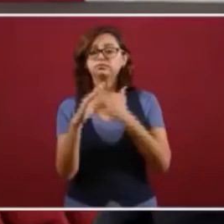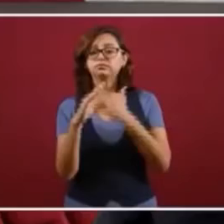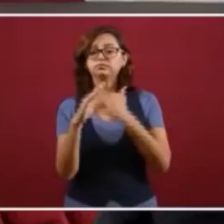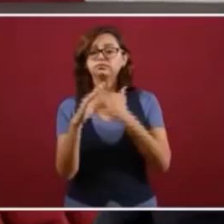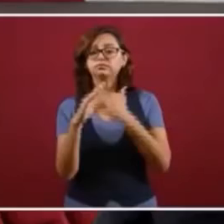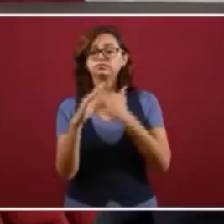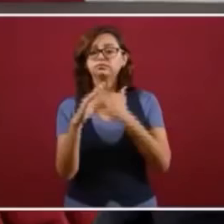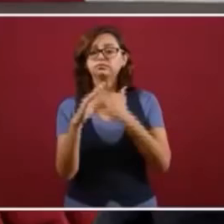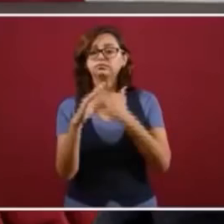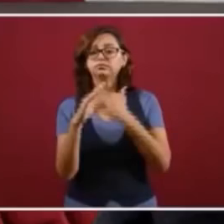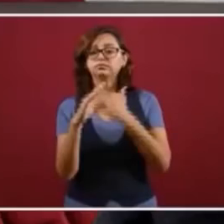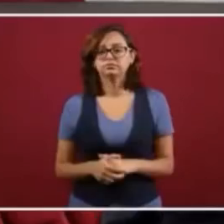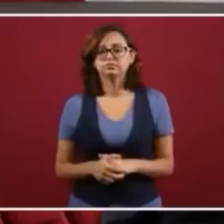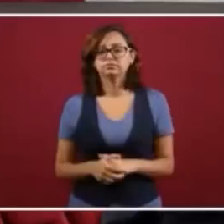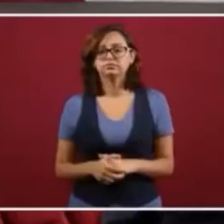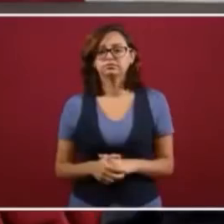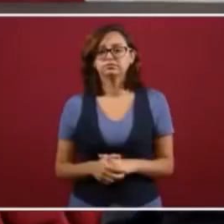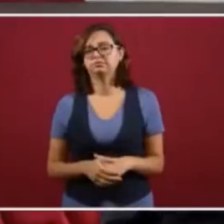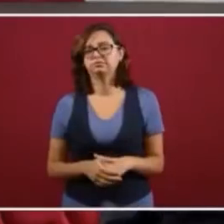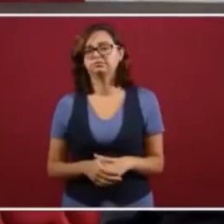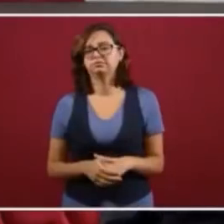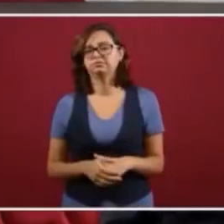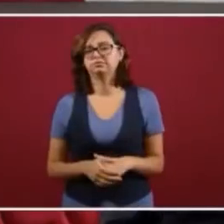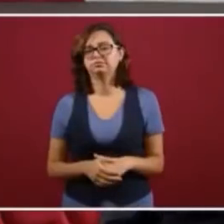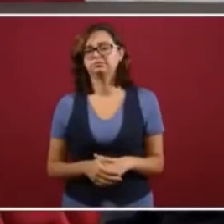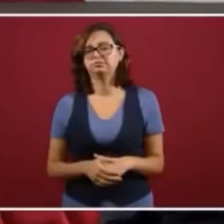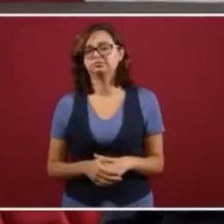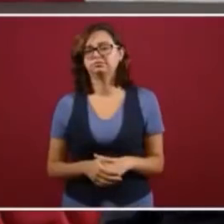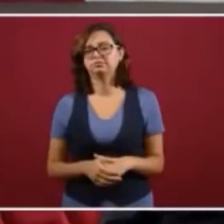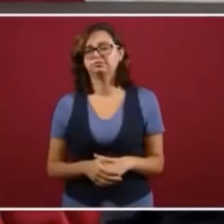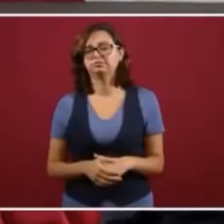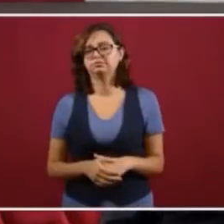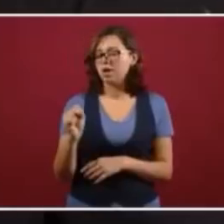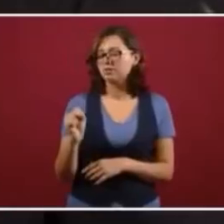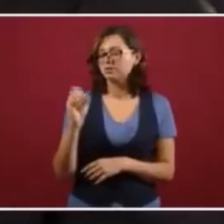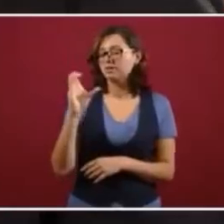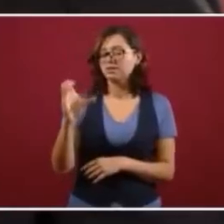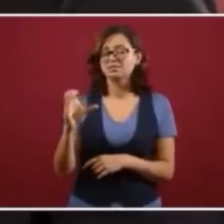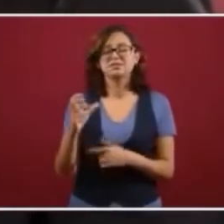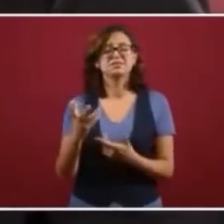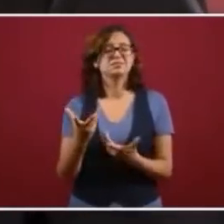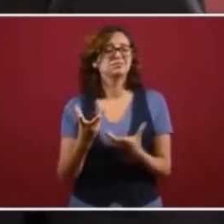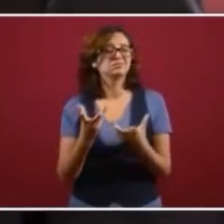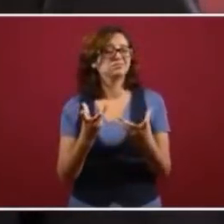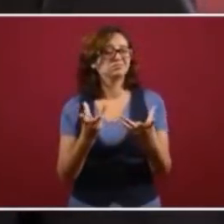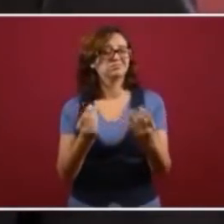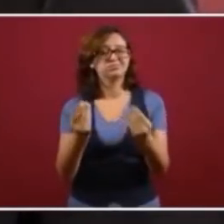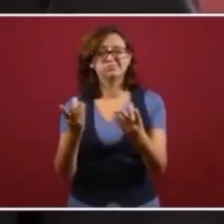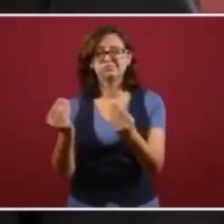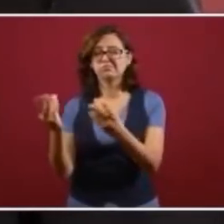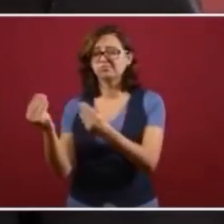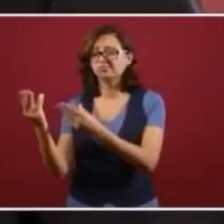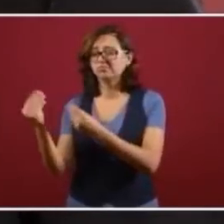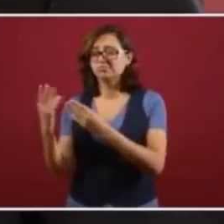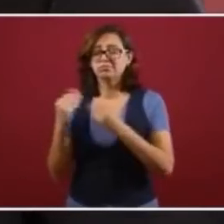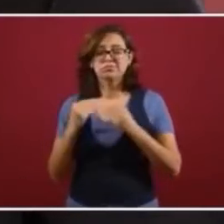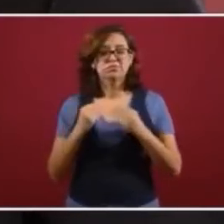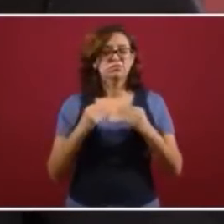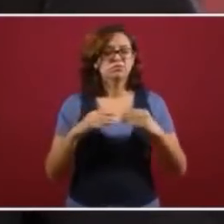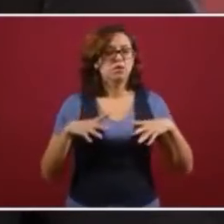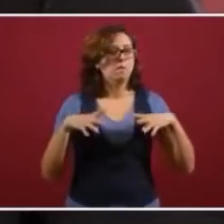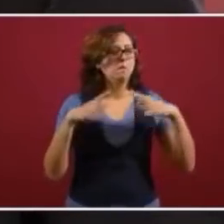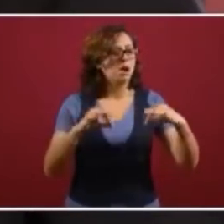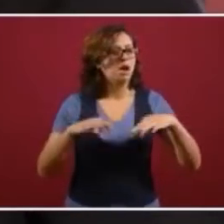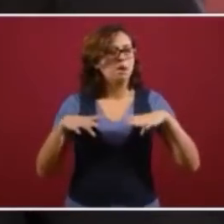de cuántas organizaciones de la llamada sociedad civil se crearon